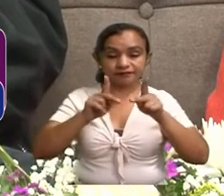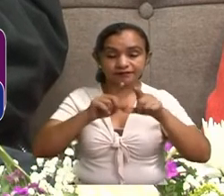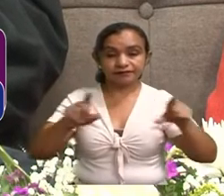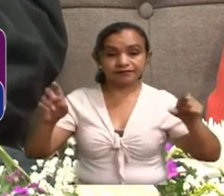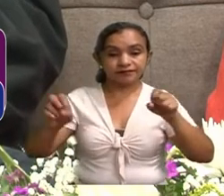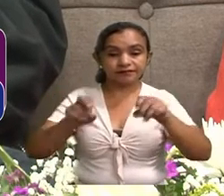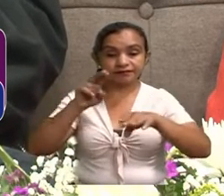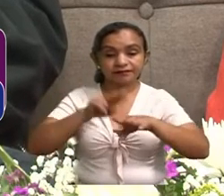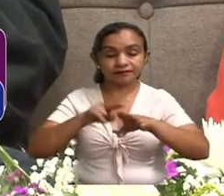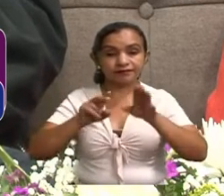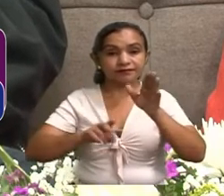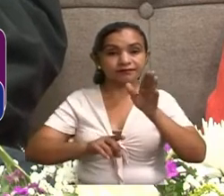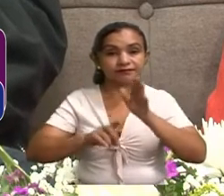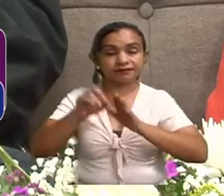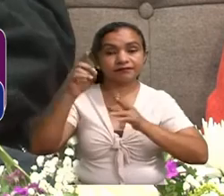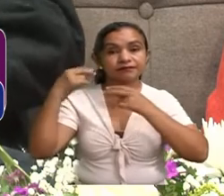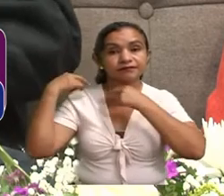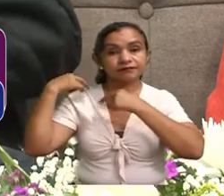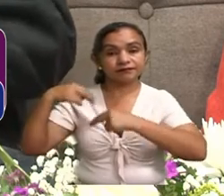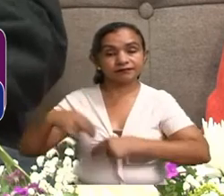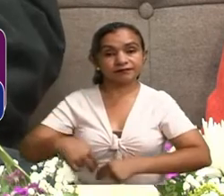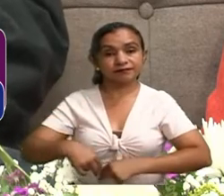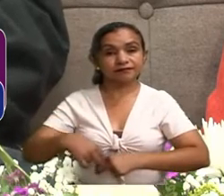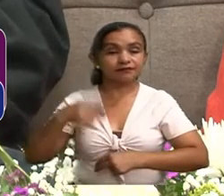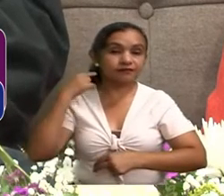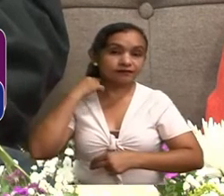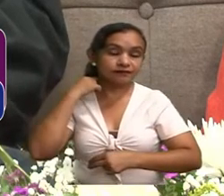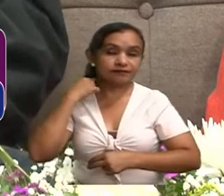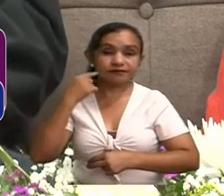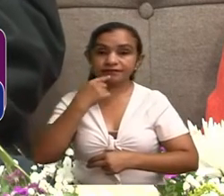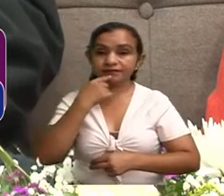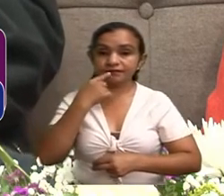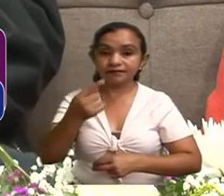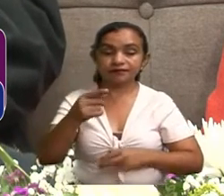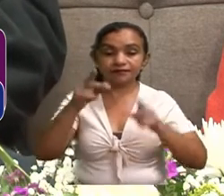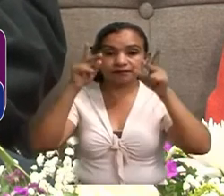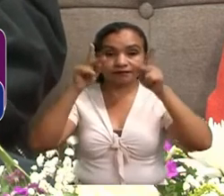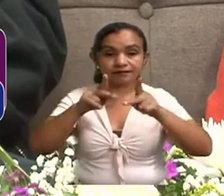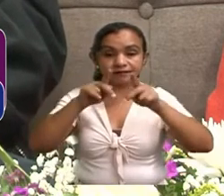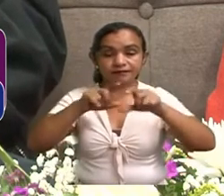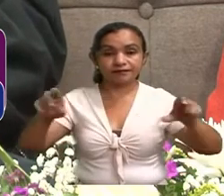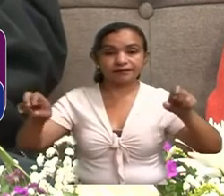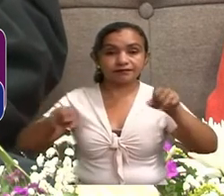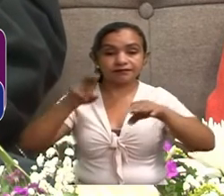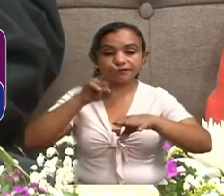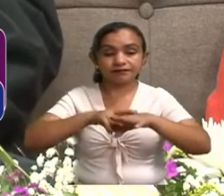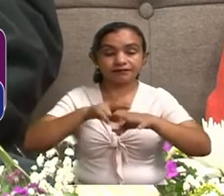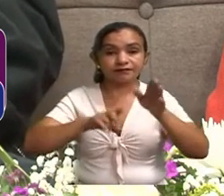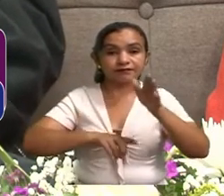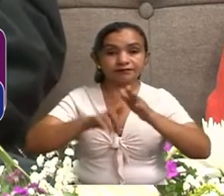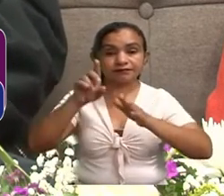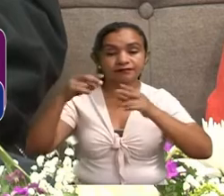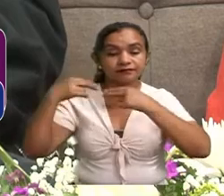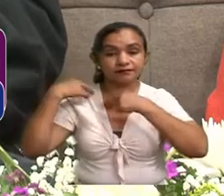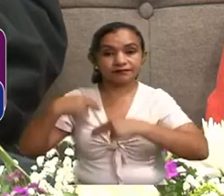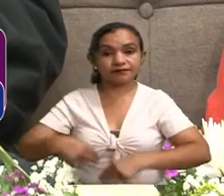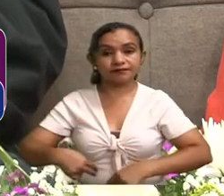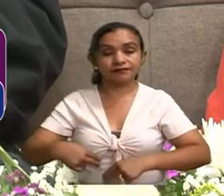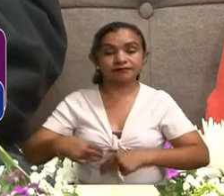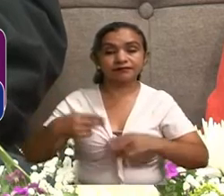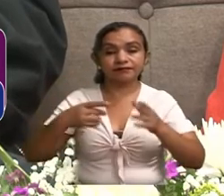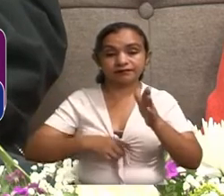Desarrollo Humano. Es decir, yo siempre hago hincapié de que nuestro Plan Nacional de Desarrollo Humano está alineado a los Objetivos